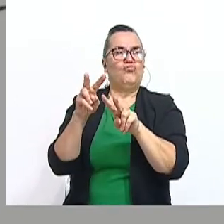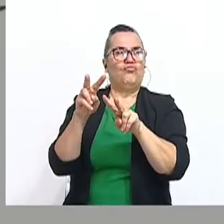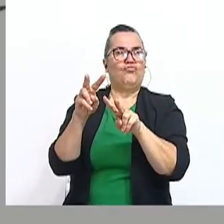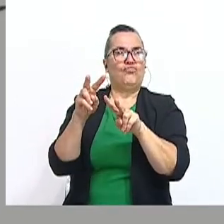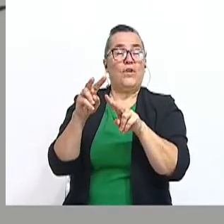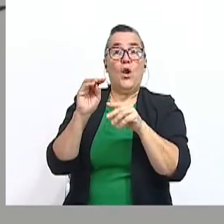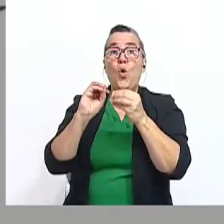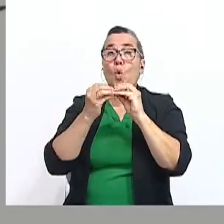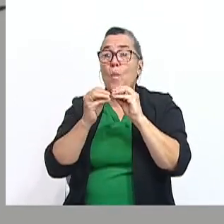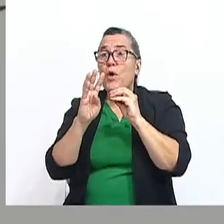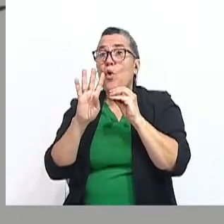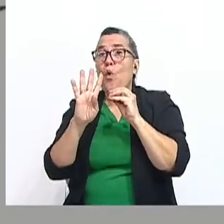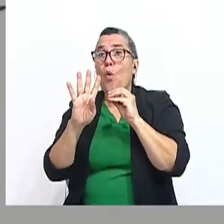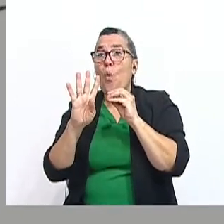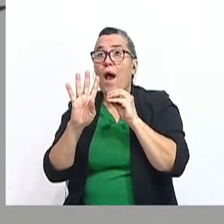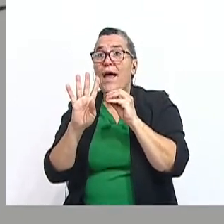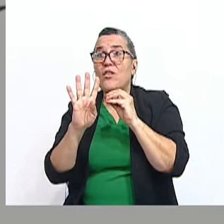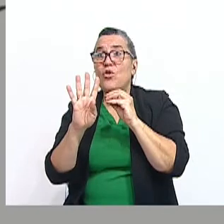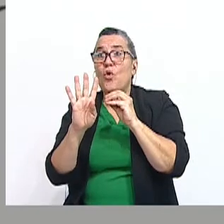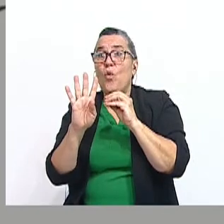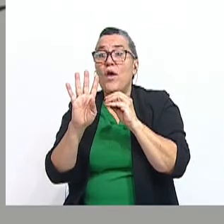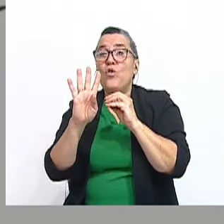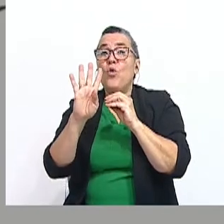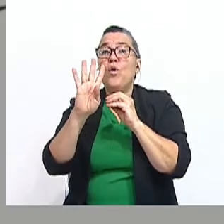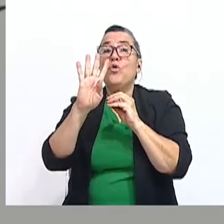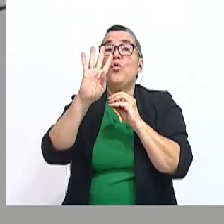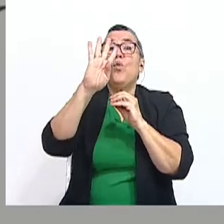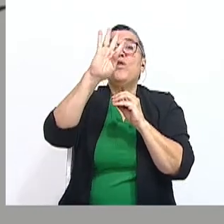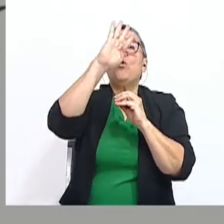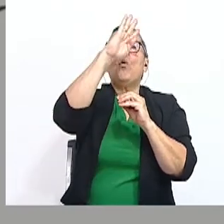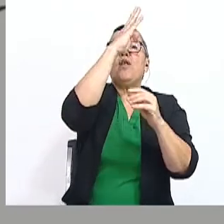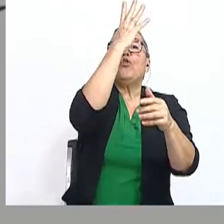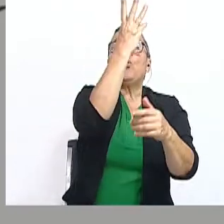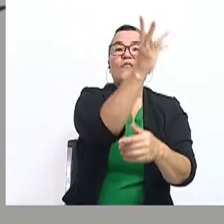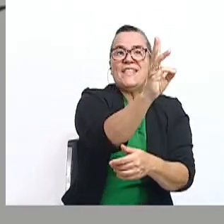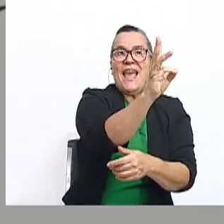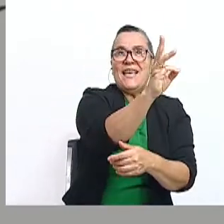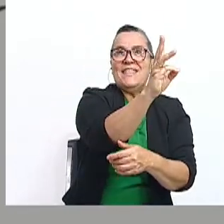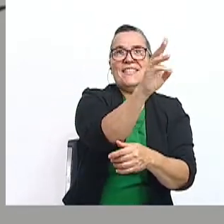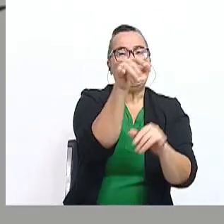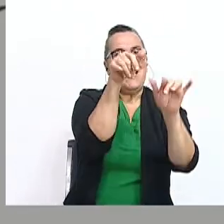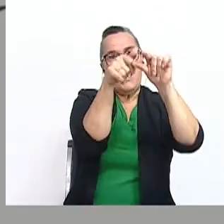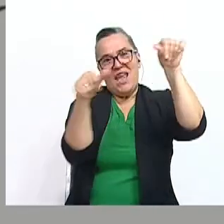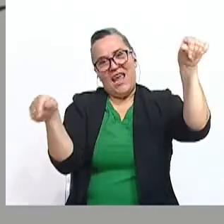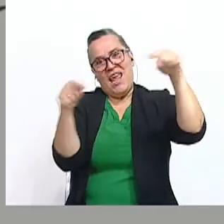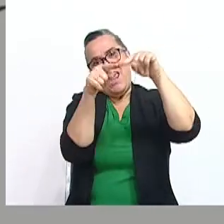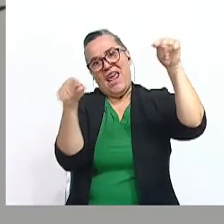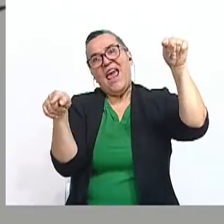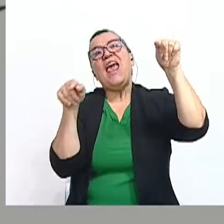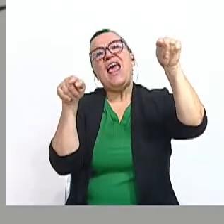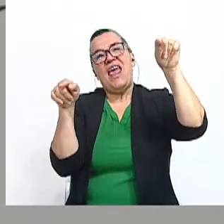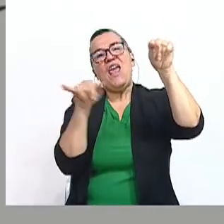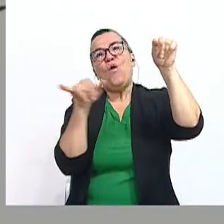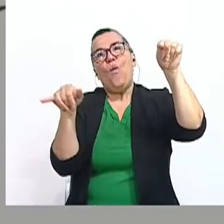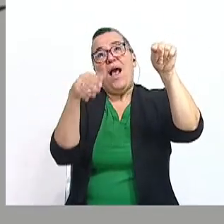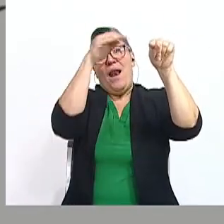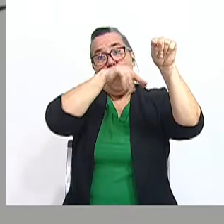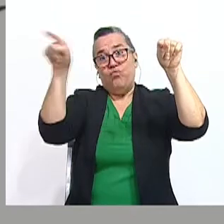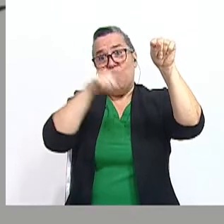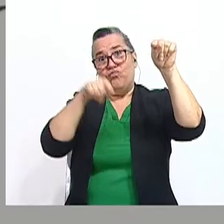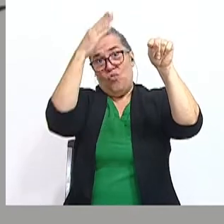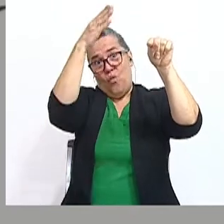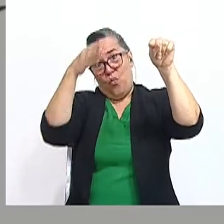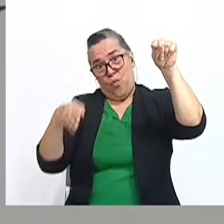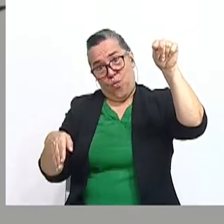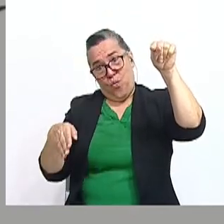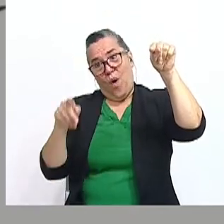ángulo 4 es alterno con el ángulo 6 y las medidas serán iguales, a ver, exacto. Son